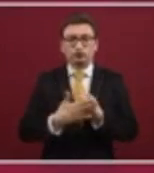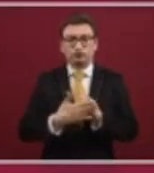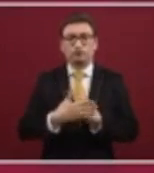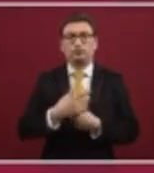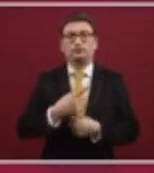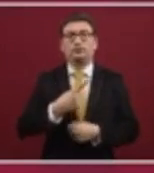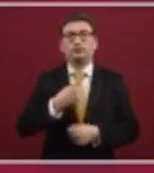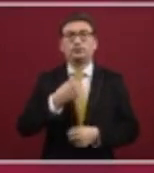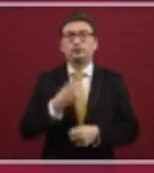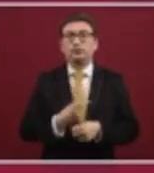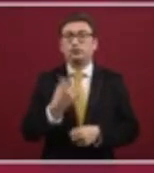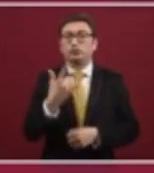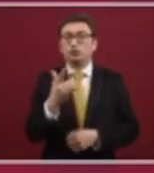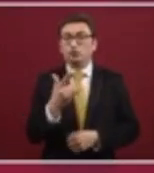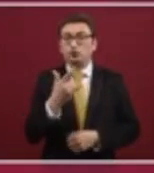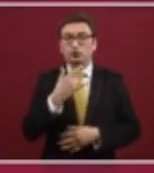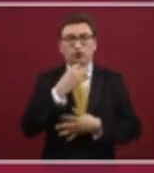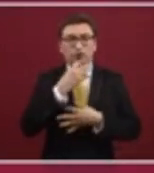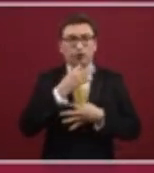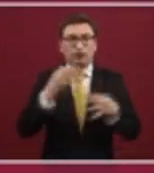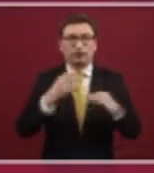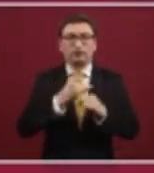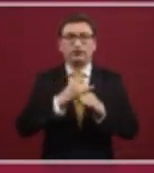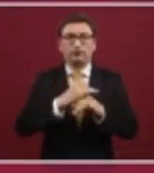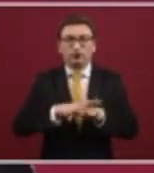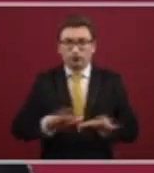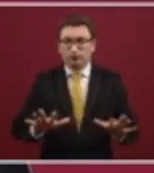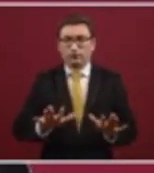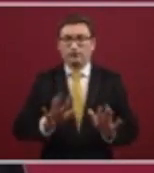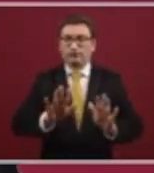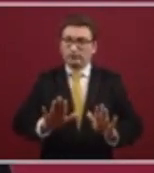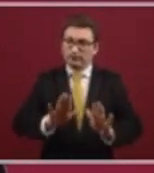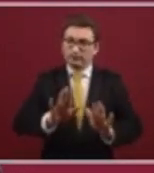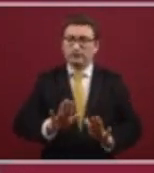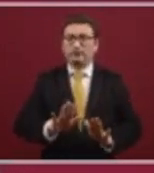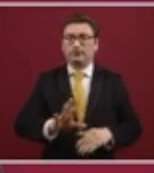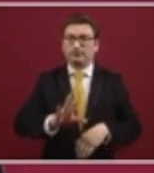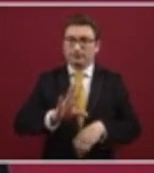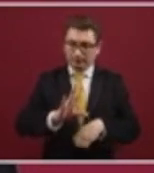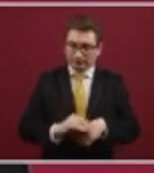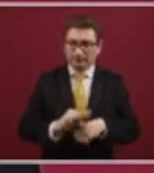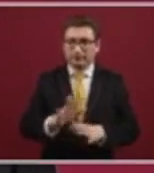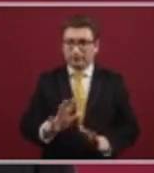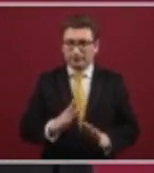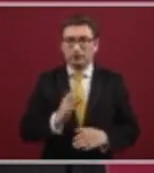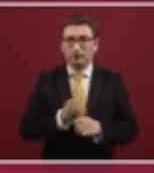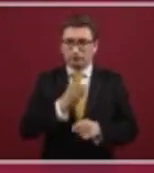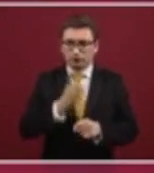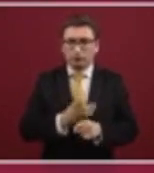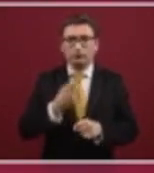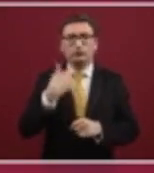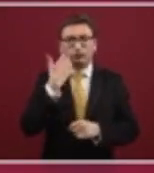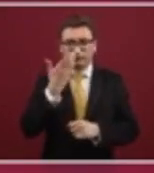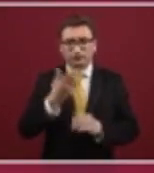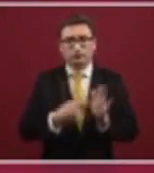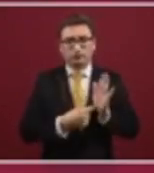julio. O sea, que me den oportunidad para informar, porque quiero